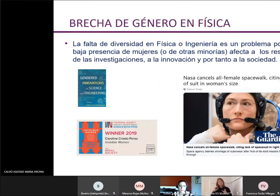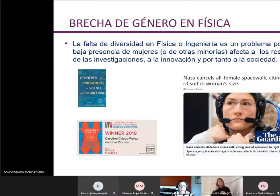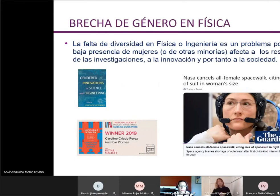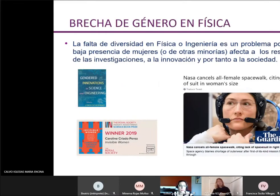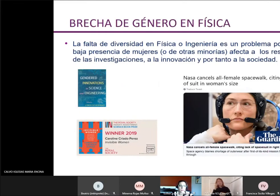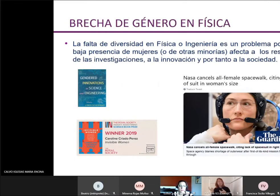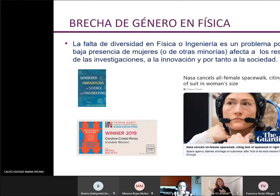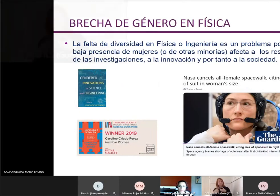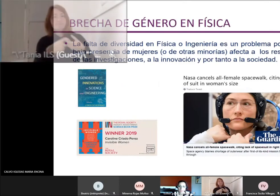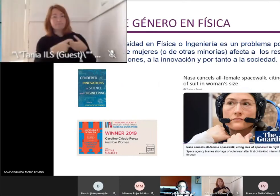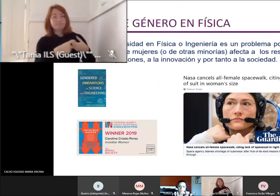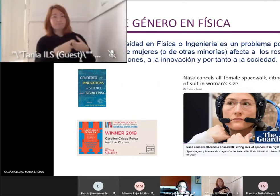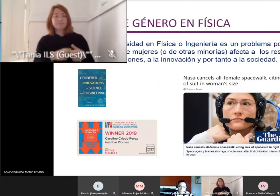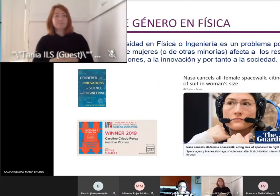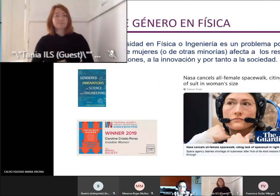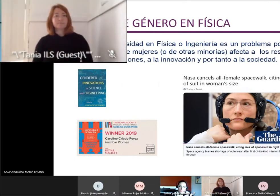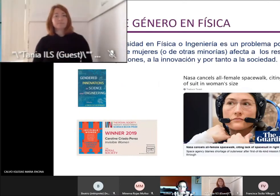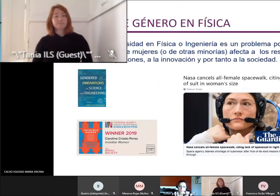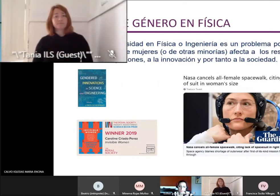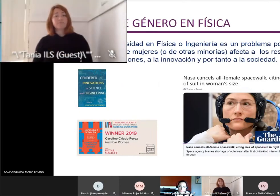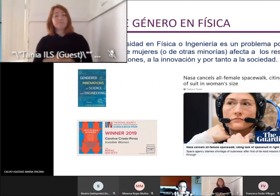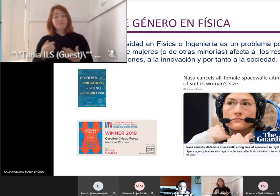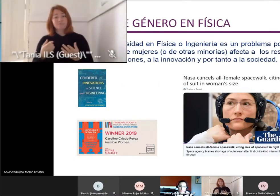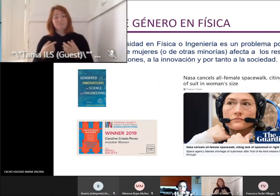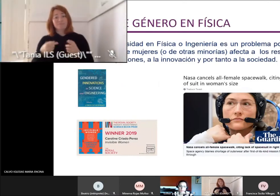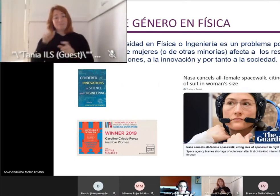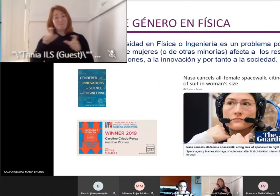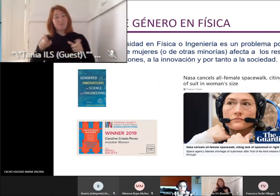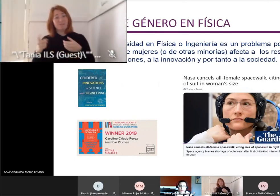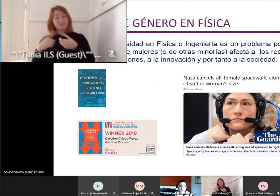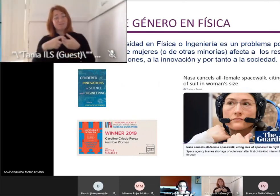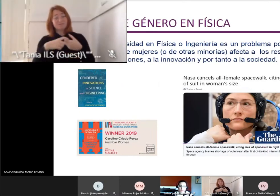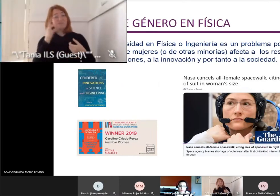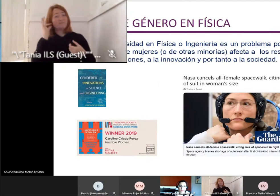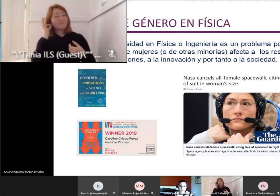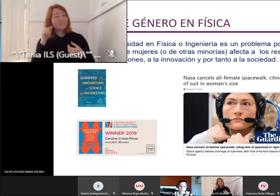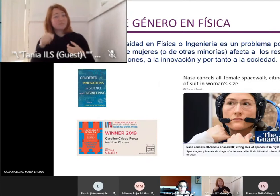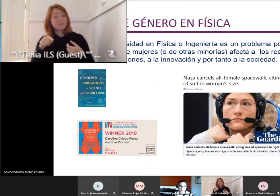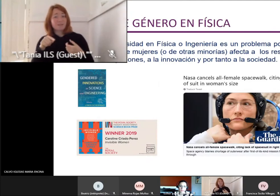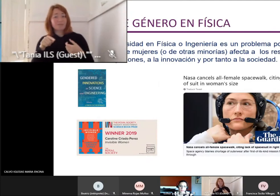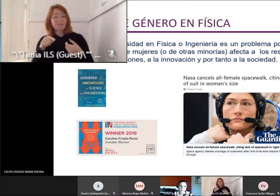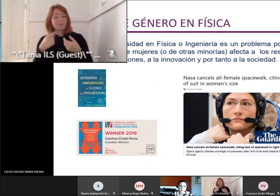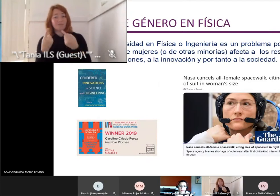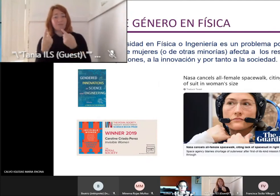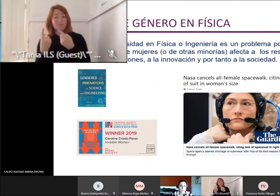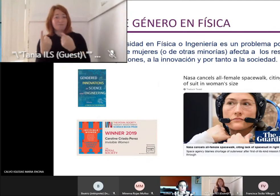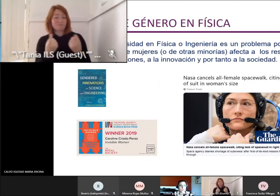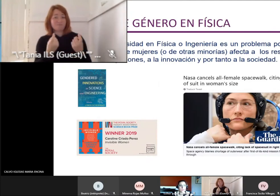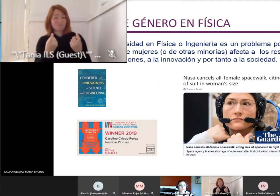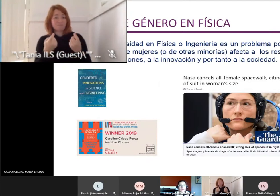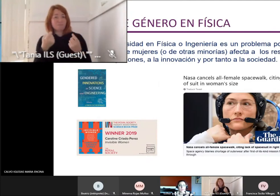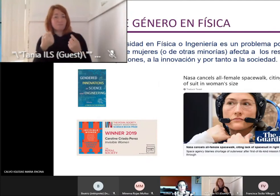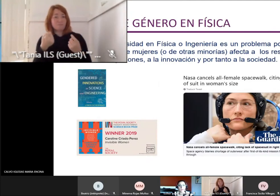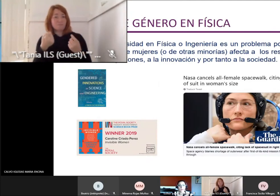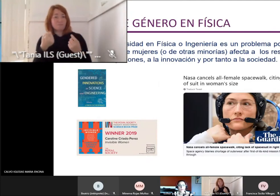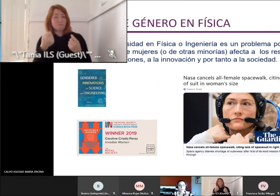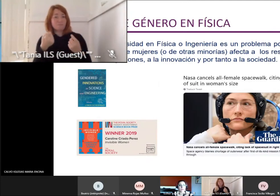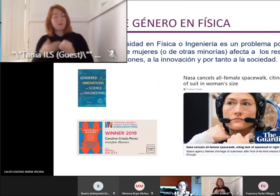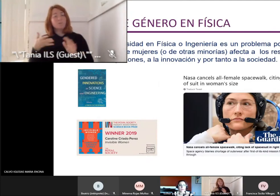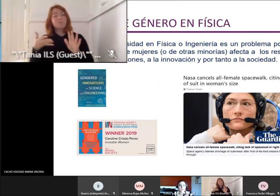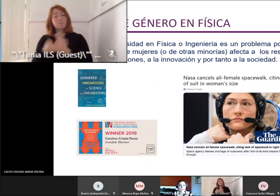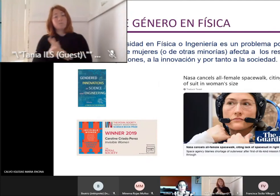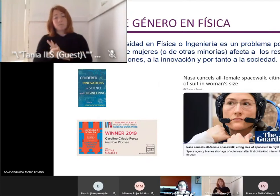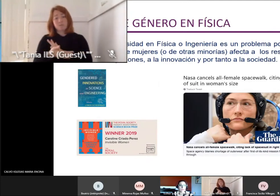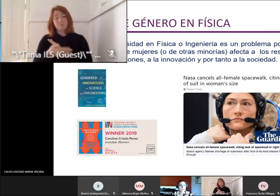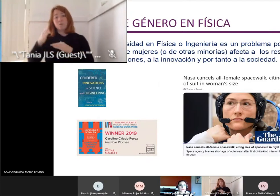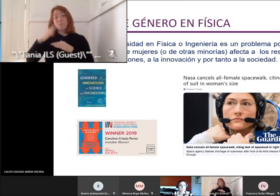en física o ingeniería es un problema, porque la baja presencia de mujeres o de otras minorías afecta a los resultados